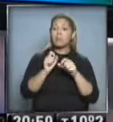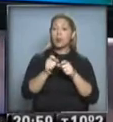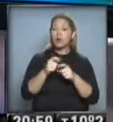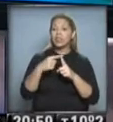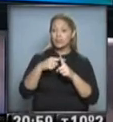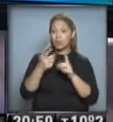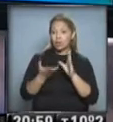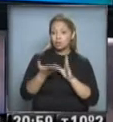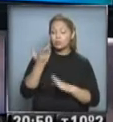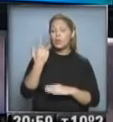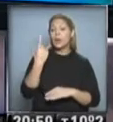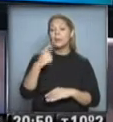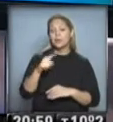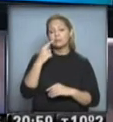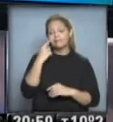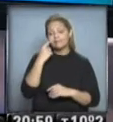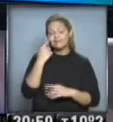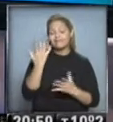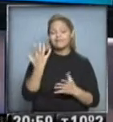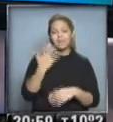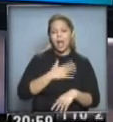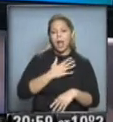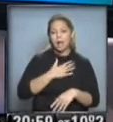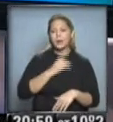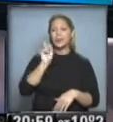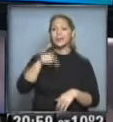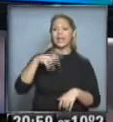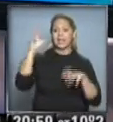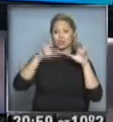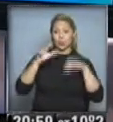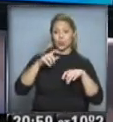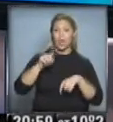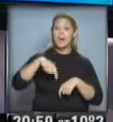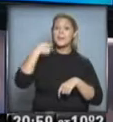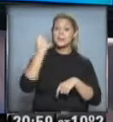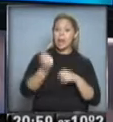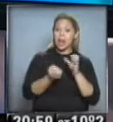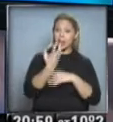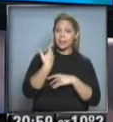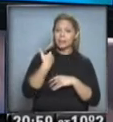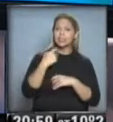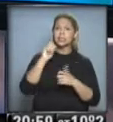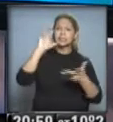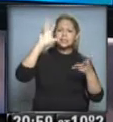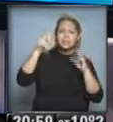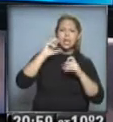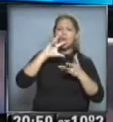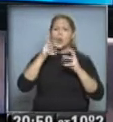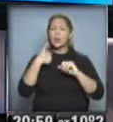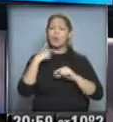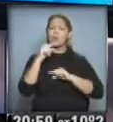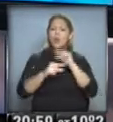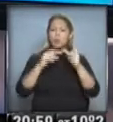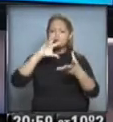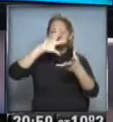pero lamentablemente vendrá con lluvias a partir de la mañana del día martes buen tiempo con cielo algo o parcialmente nublado comenzará a aumentar